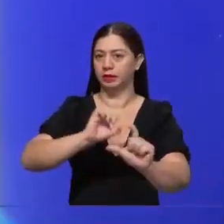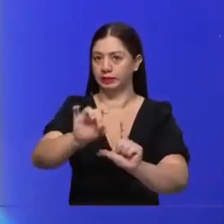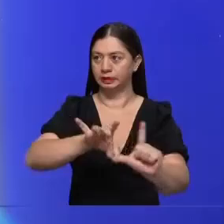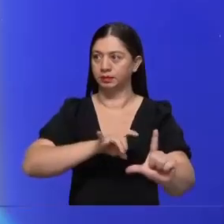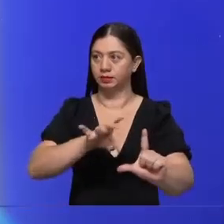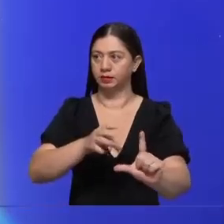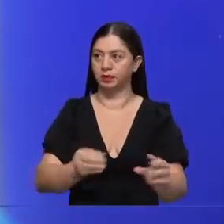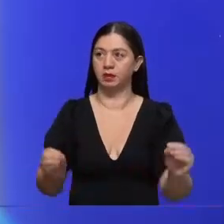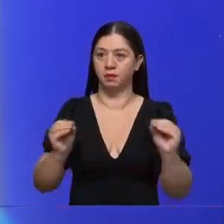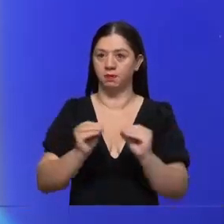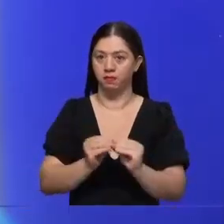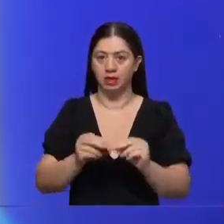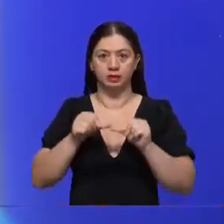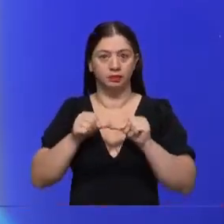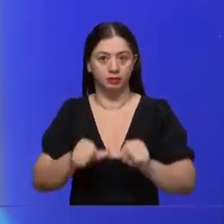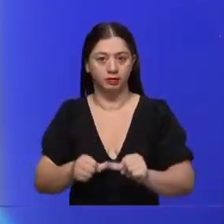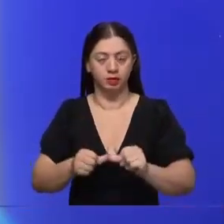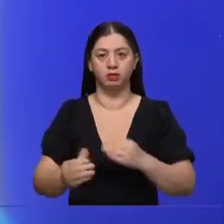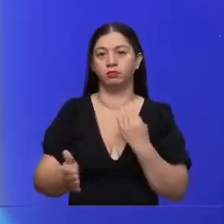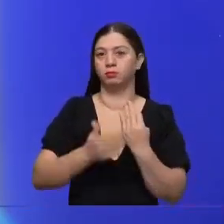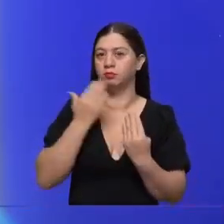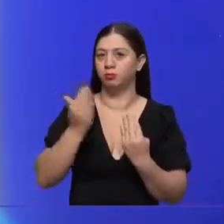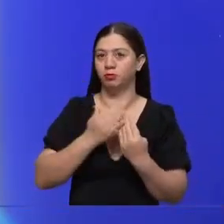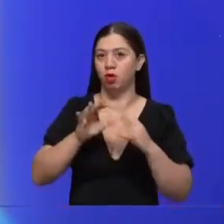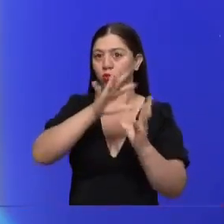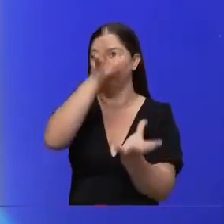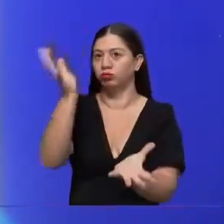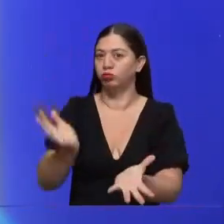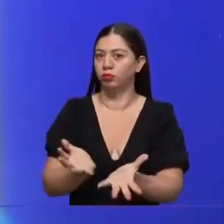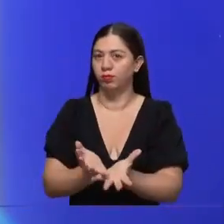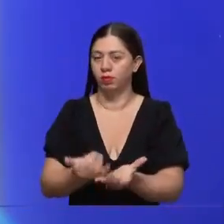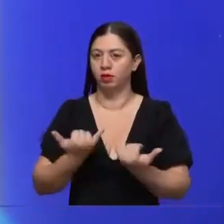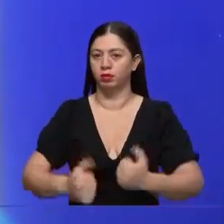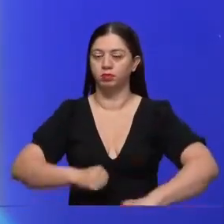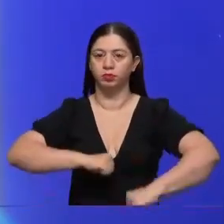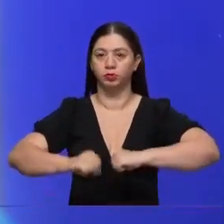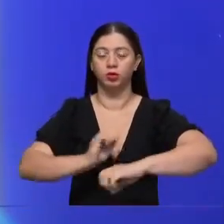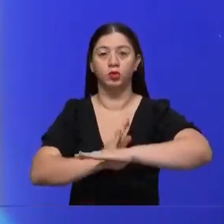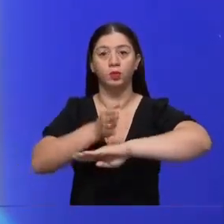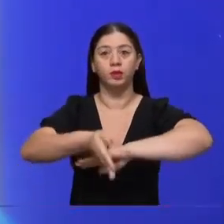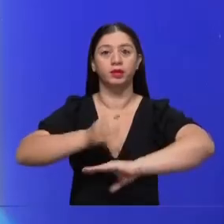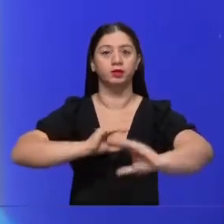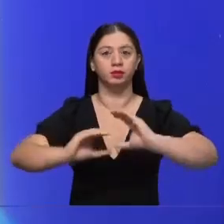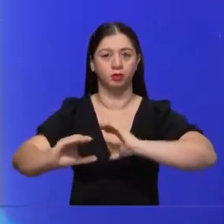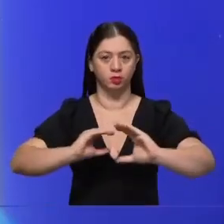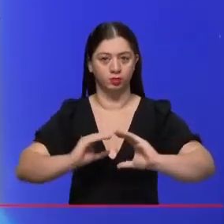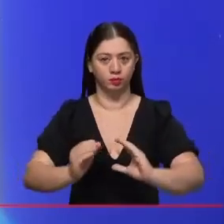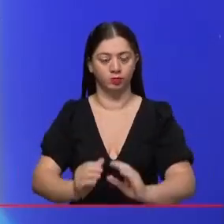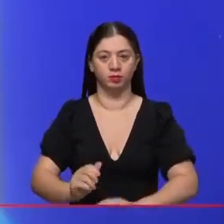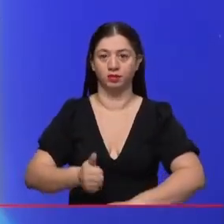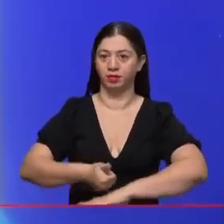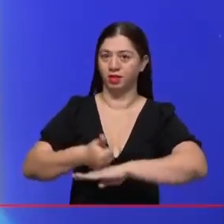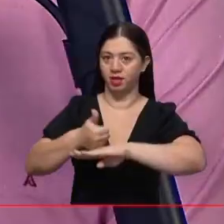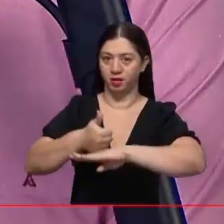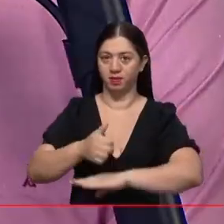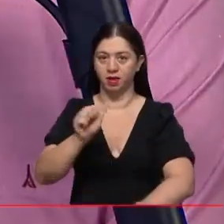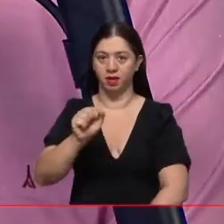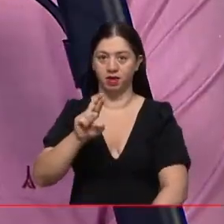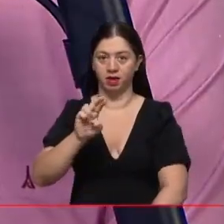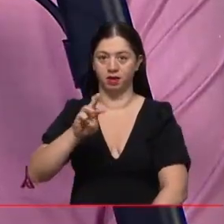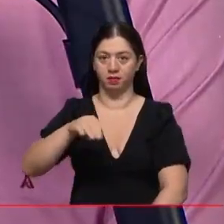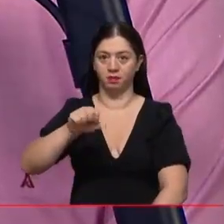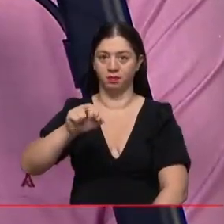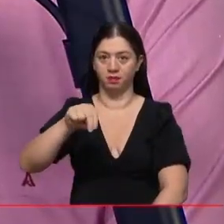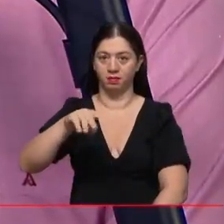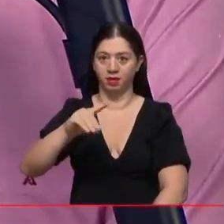y además nos estamos adaptando a esas tendencias globales que desarrollan actualmente los medios de comunicación. Director Armando Gamboa